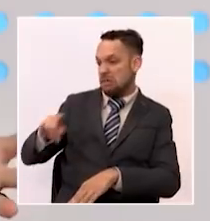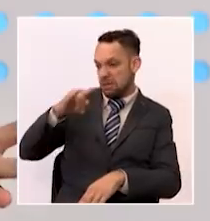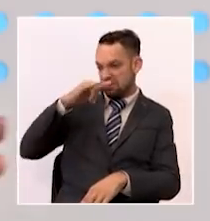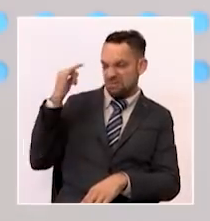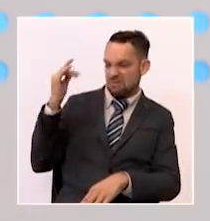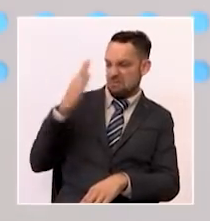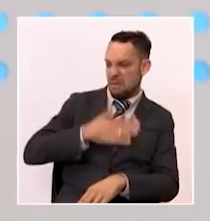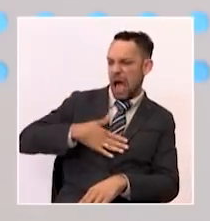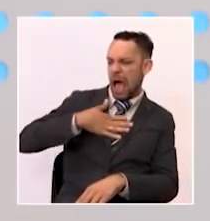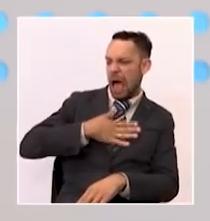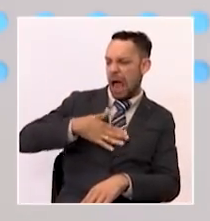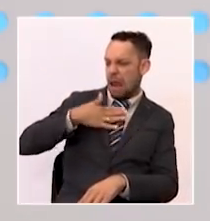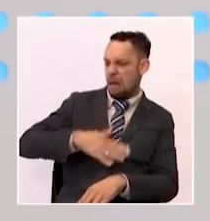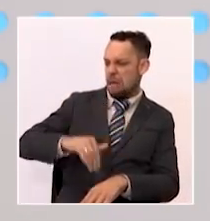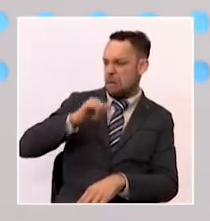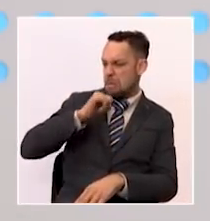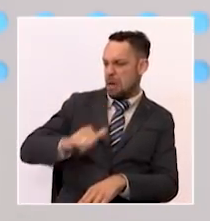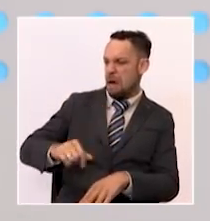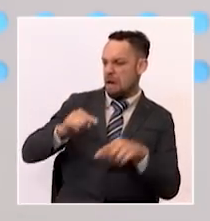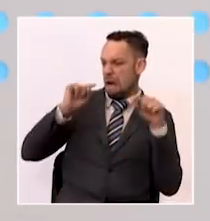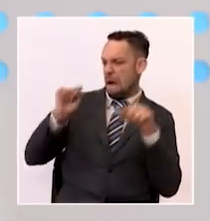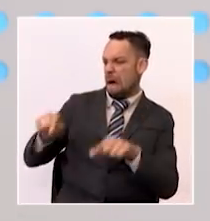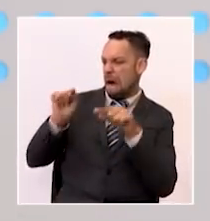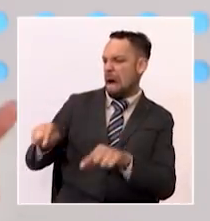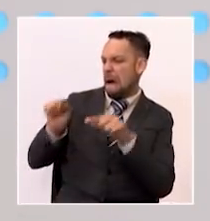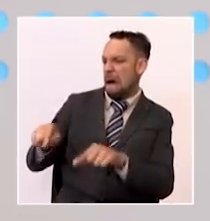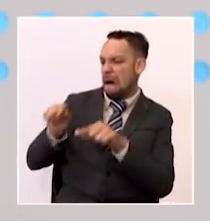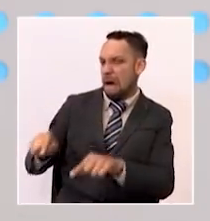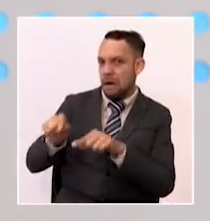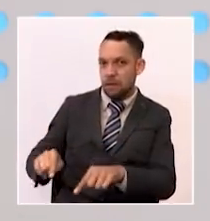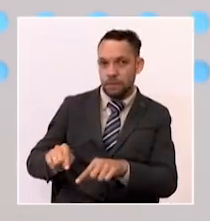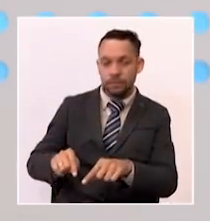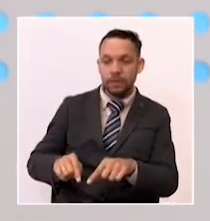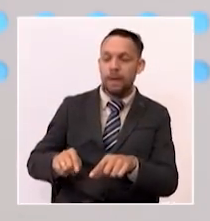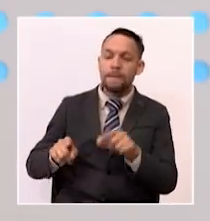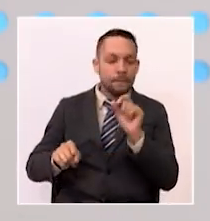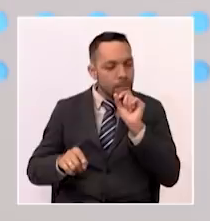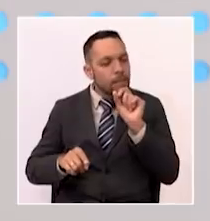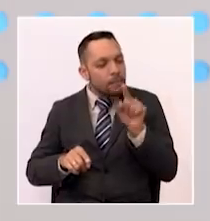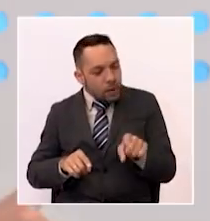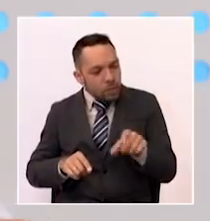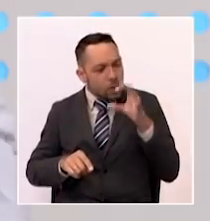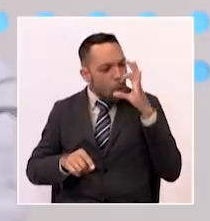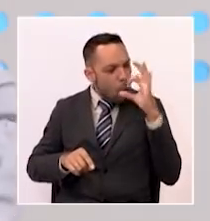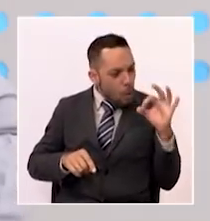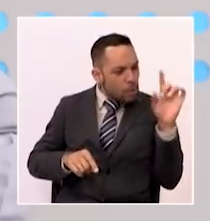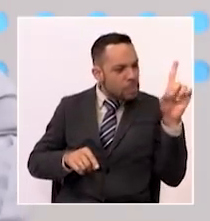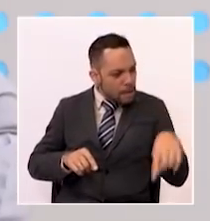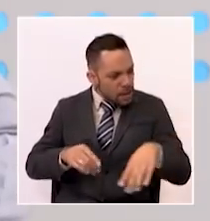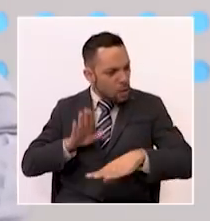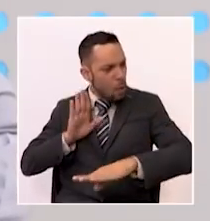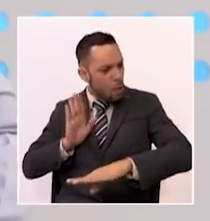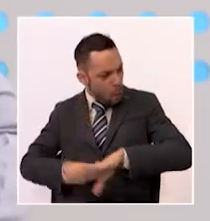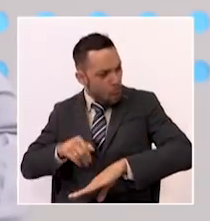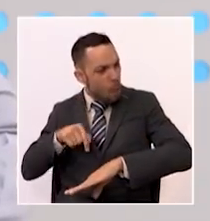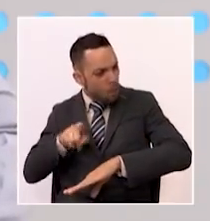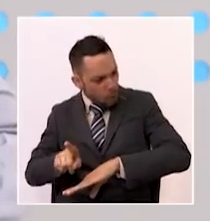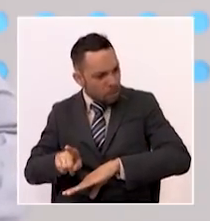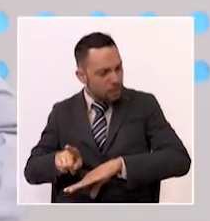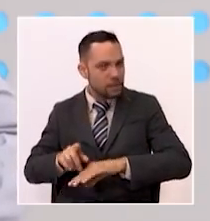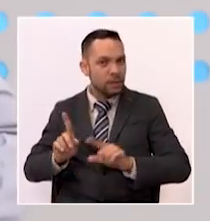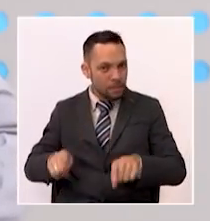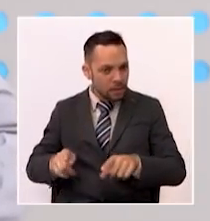vagina o los flujos que tenga. ¿El hombre también tiene alguna culpa o alguna relación con este tema?